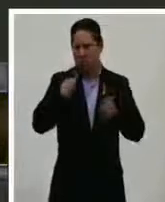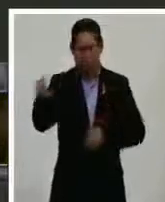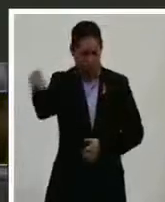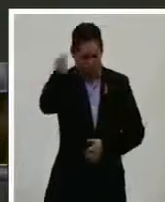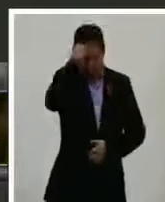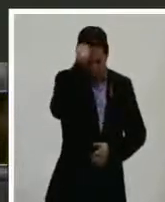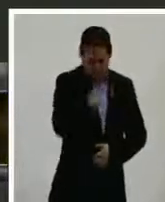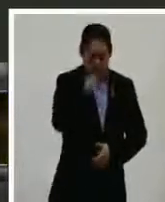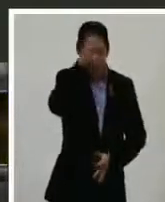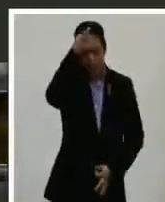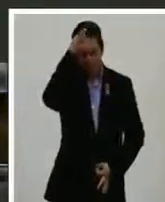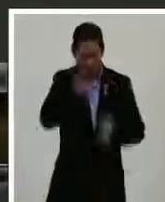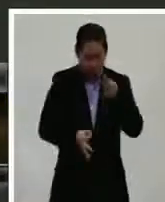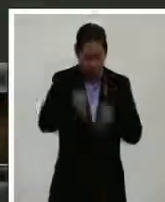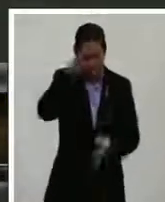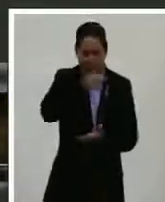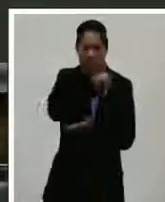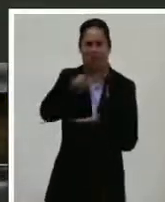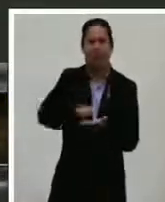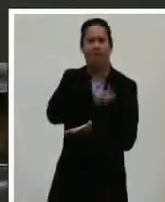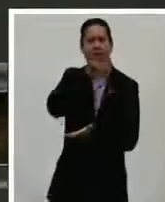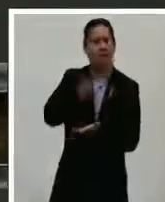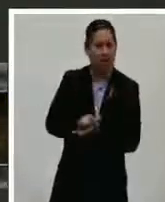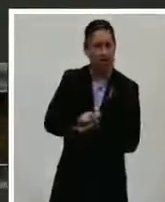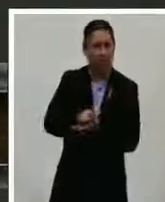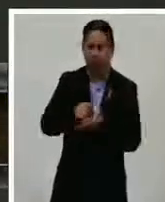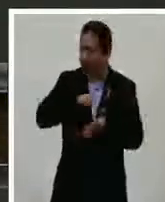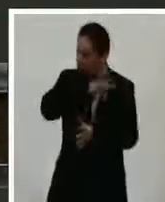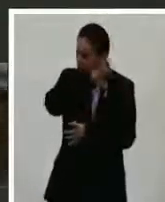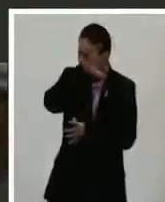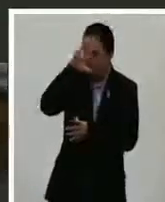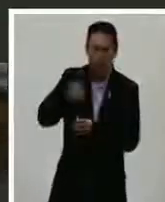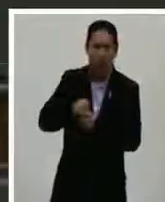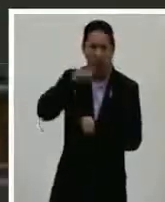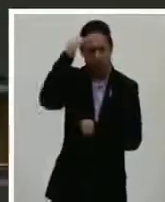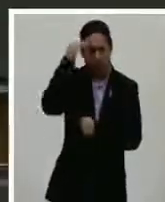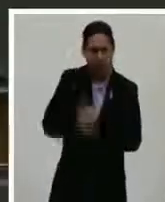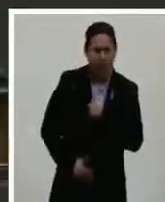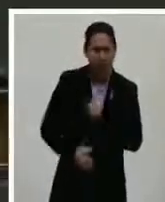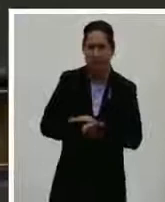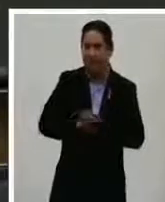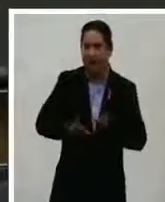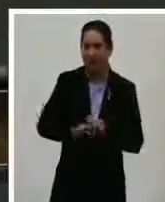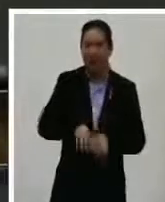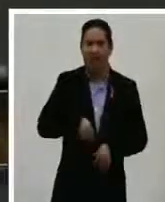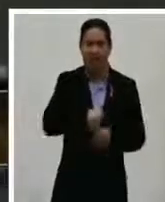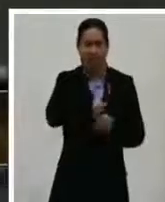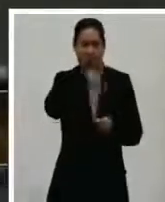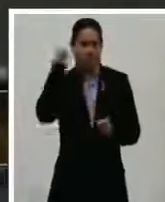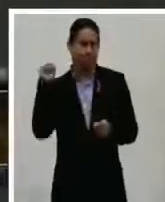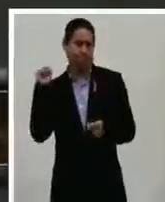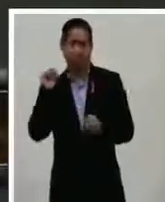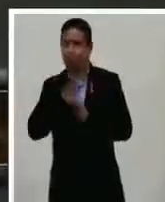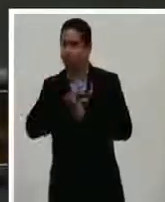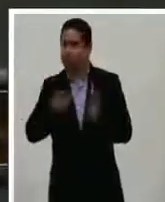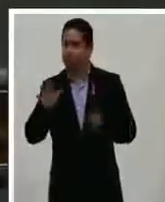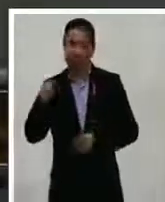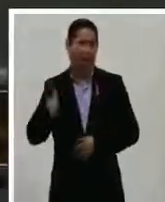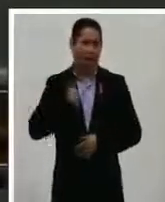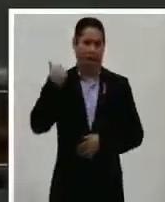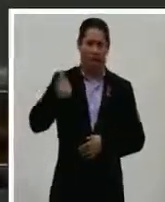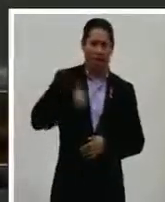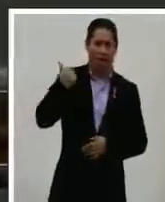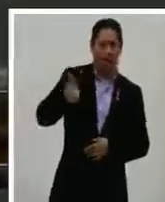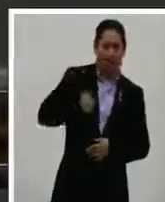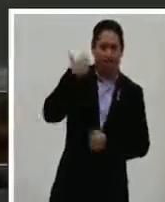incluye a los legisladores de la federación se acabaron la inmunidad y los abusos de un presidente